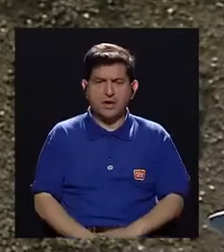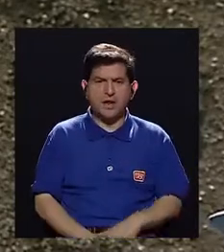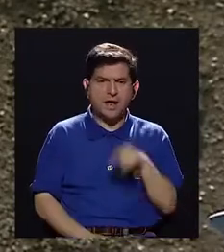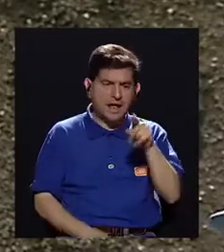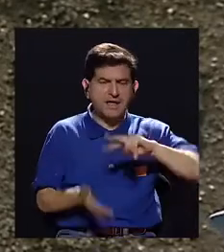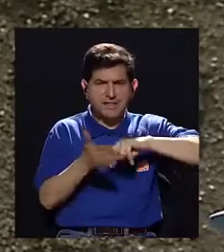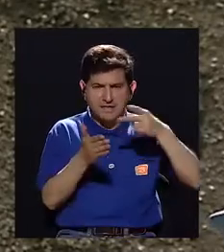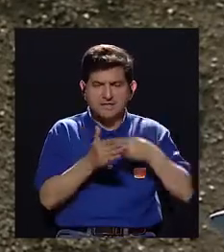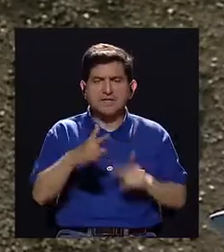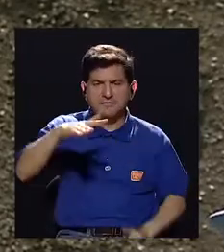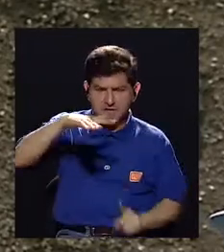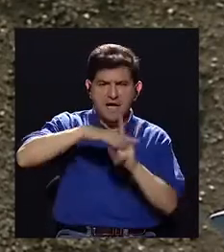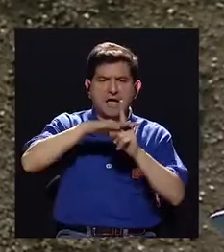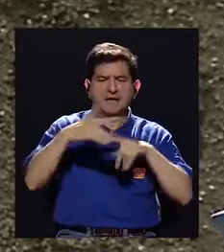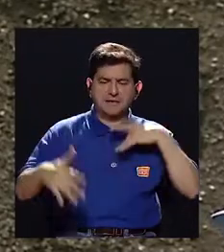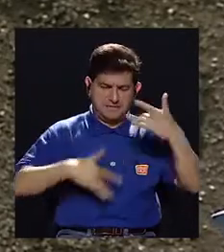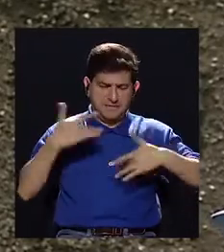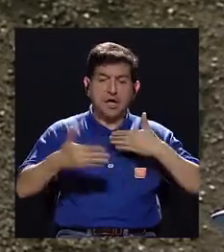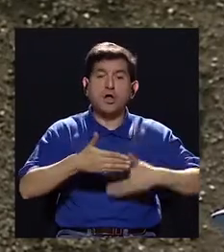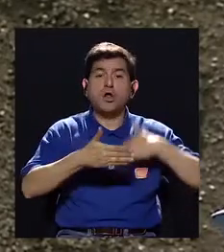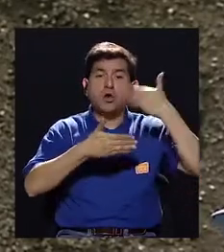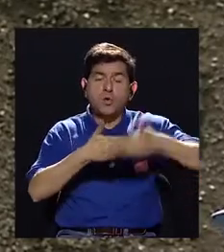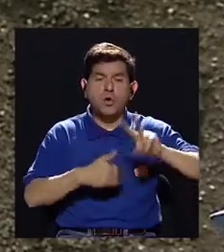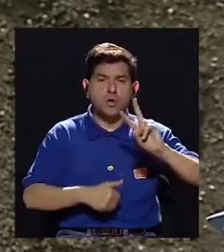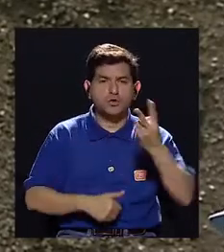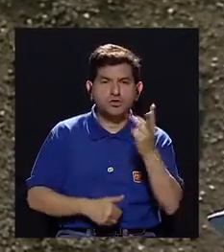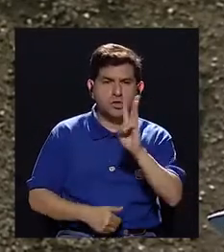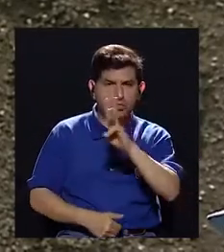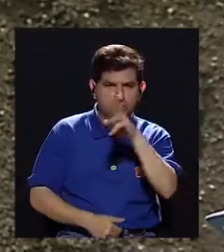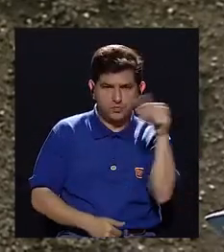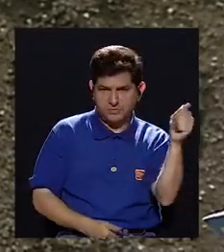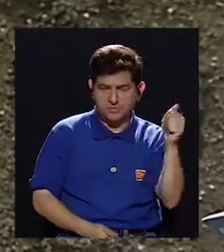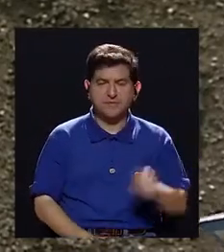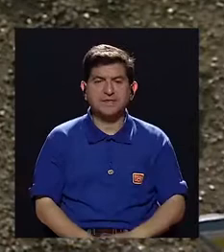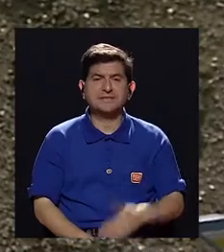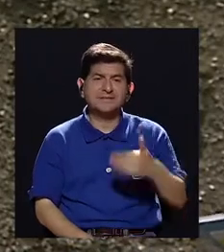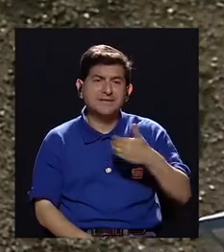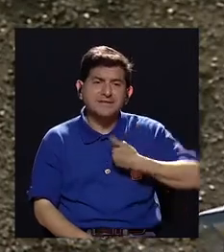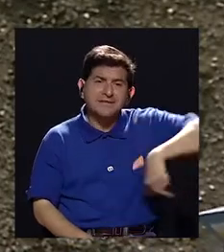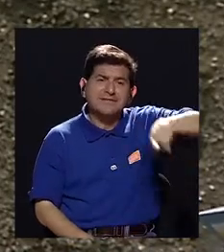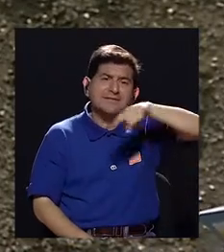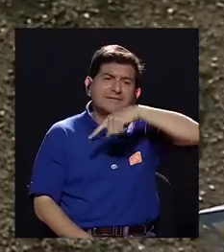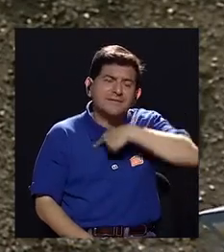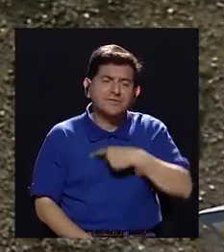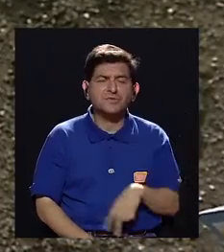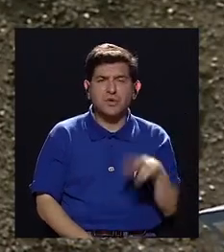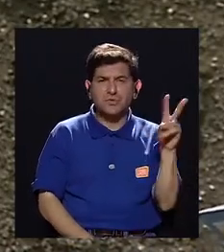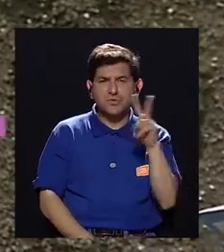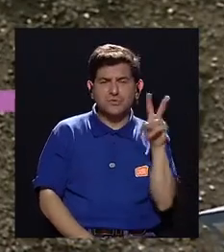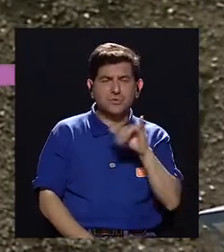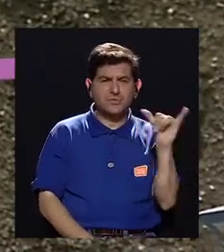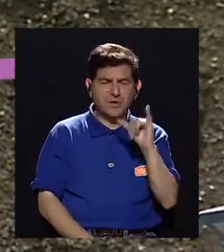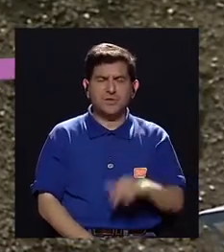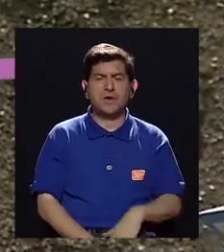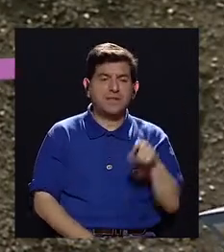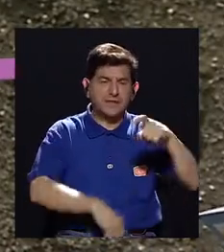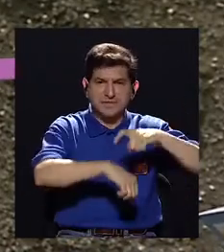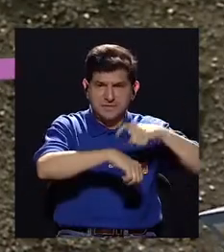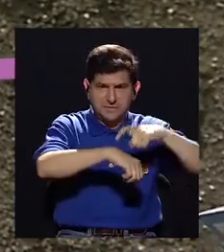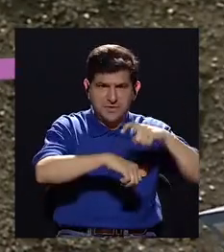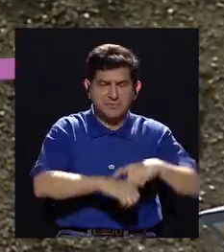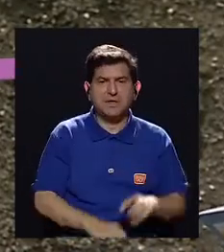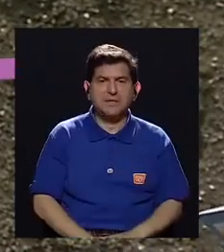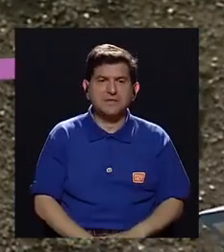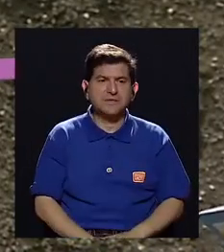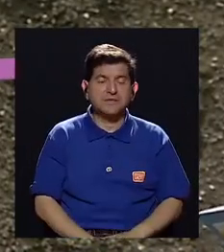a desencadenarle síntomas. Y después está el segundo semestre, donde usualmente tenemos un virus también estacional que se